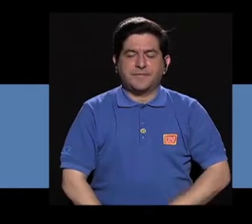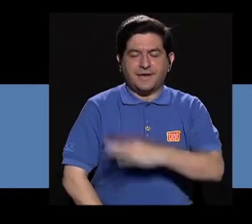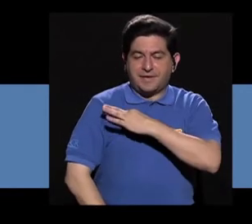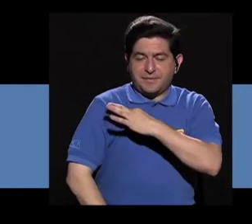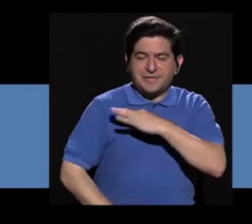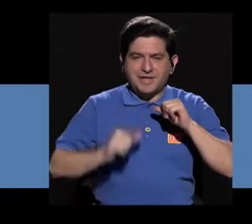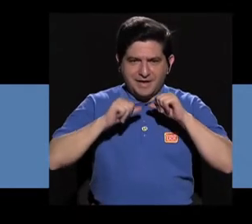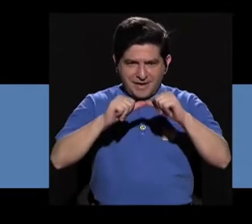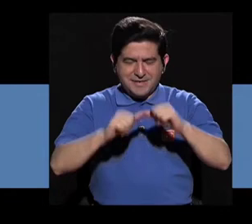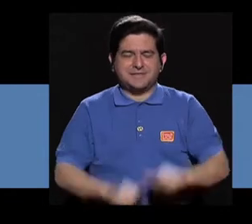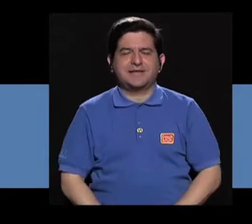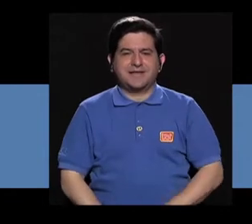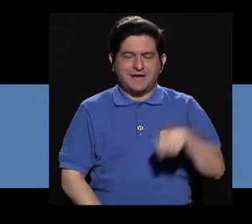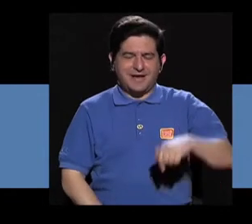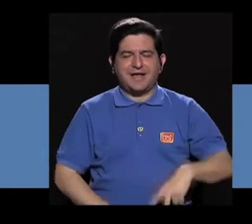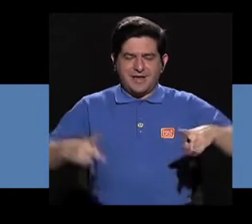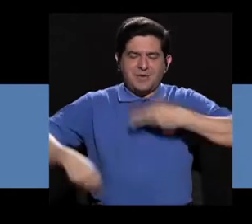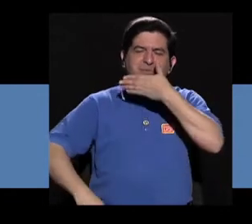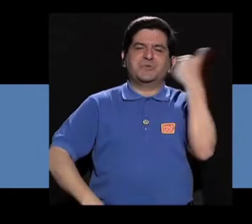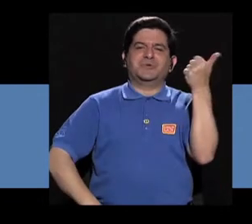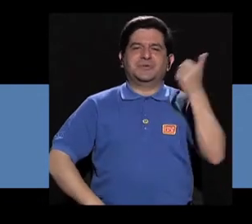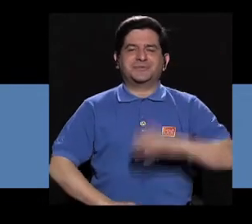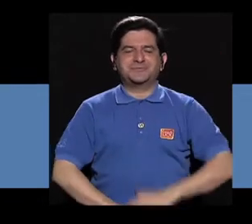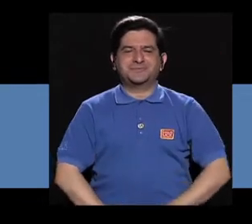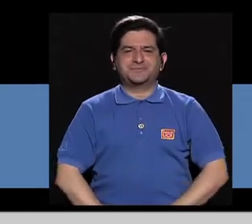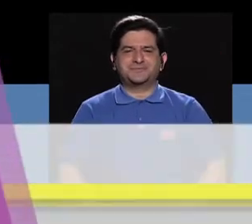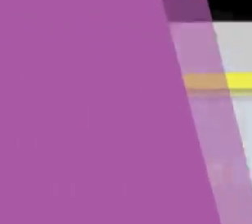Les invitamos a continuar con más de Vivir Mejor.